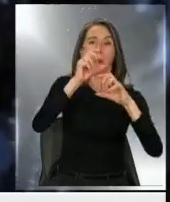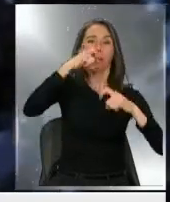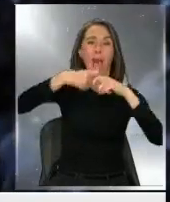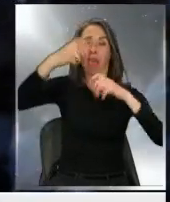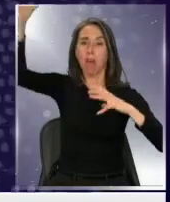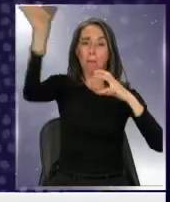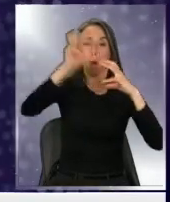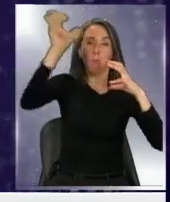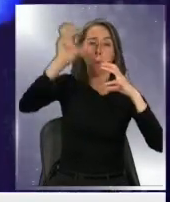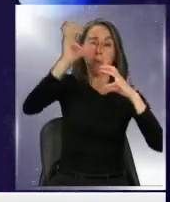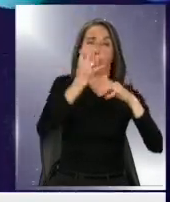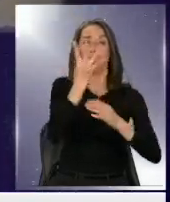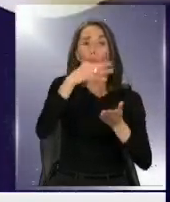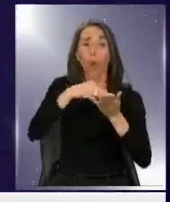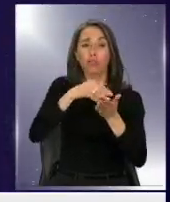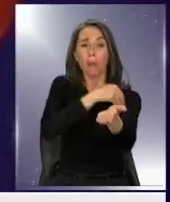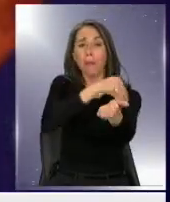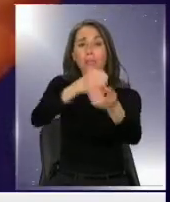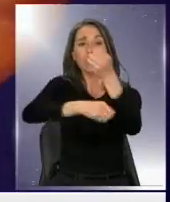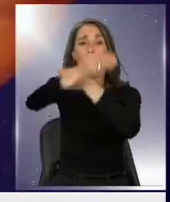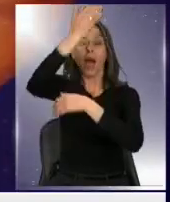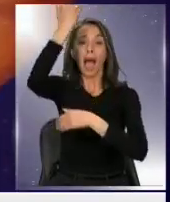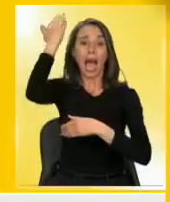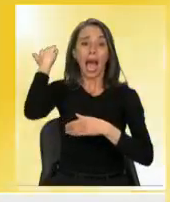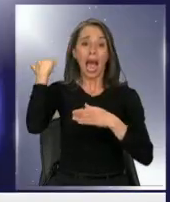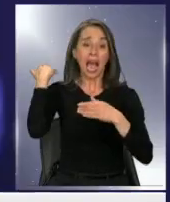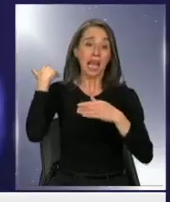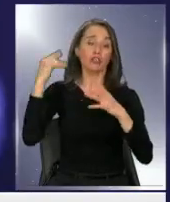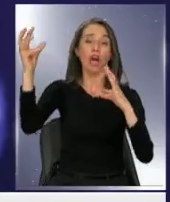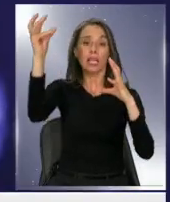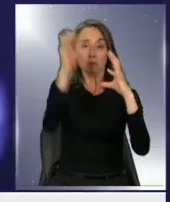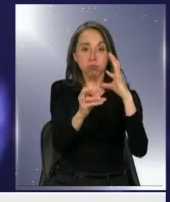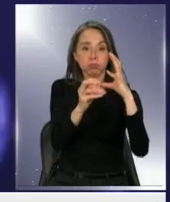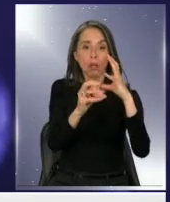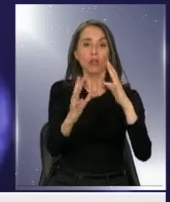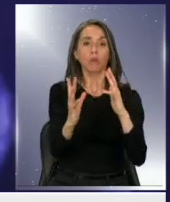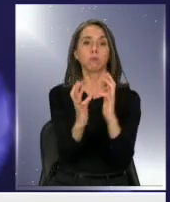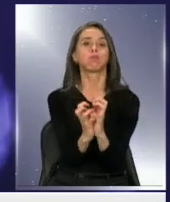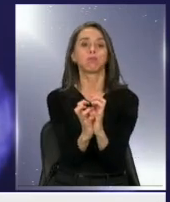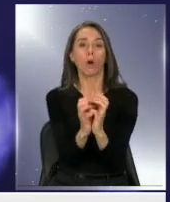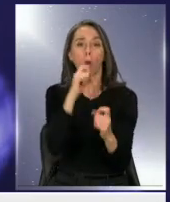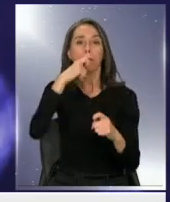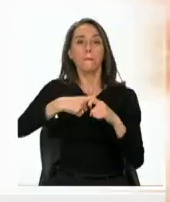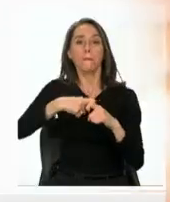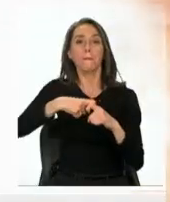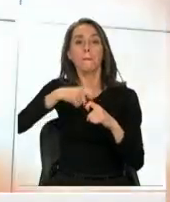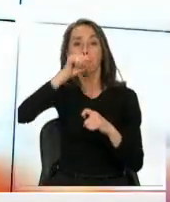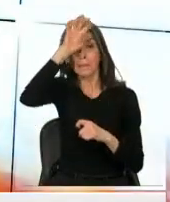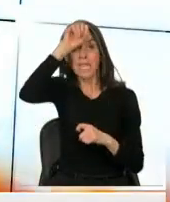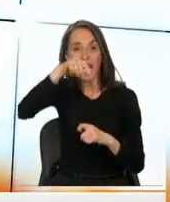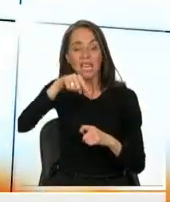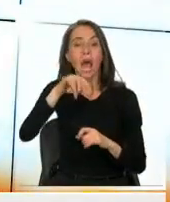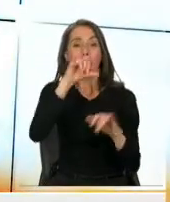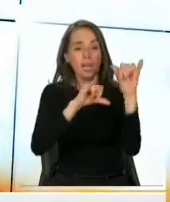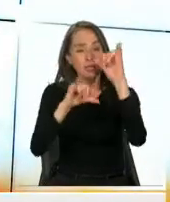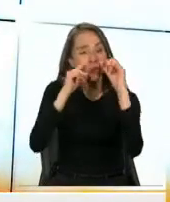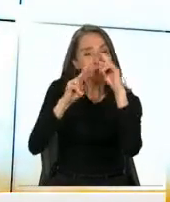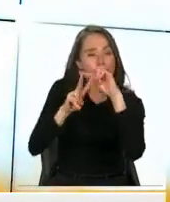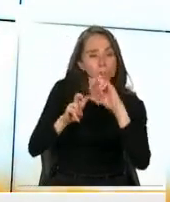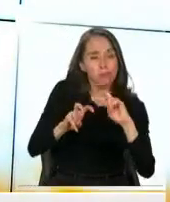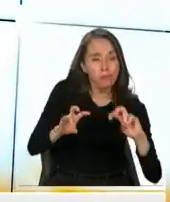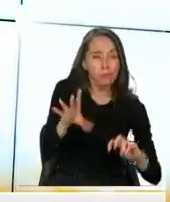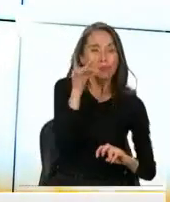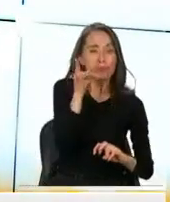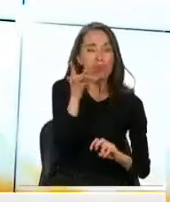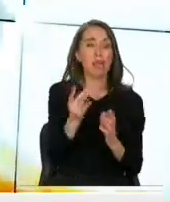meteoritos desde hace 4.000 millones de años en el pasado. ¿Por qué les contamos esto? Porque hoy día la ciencia sabe también